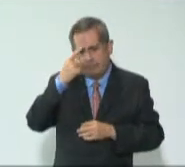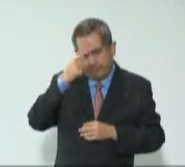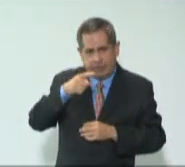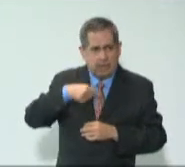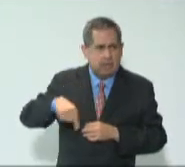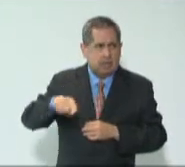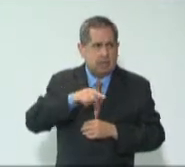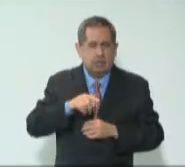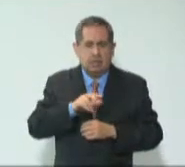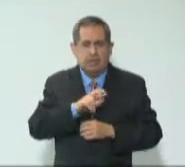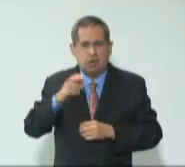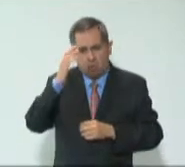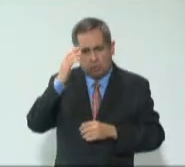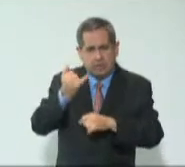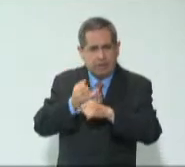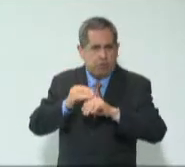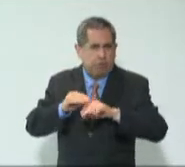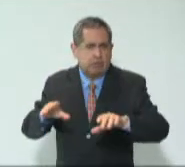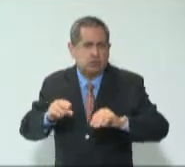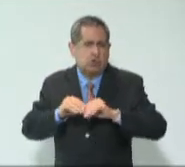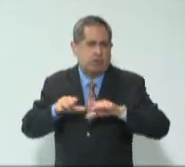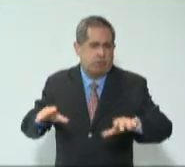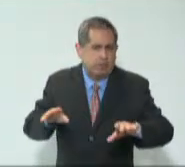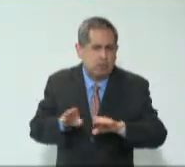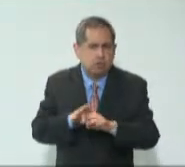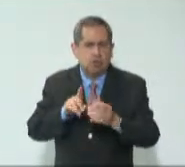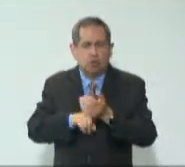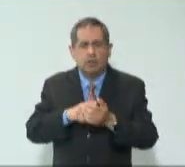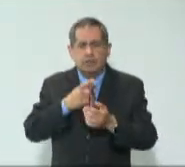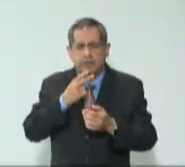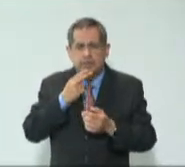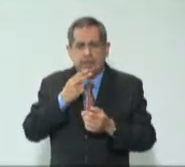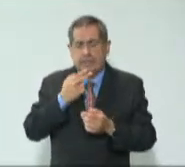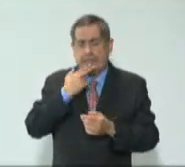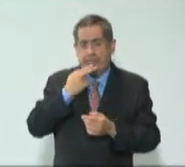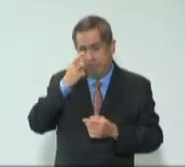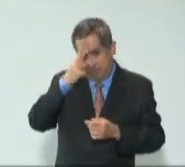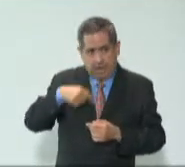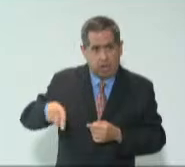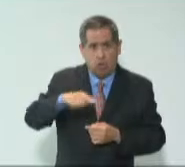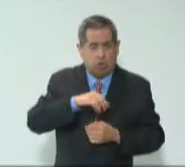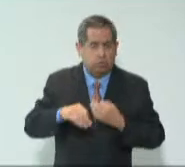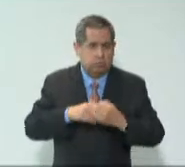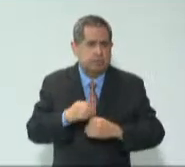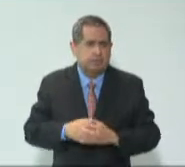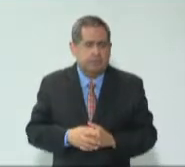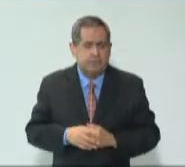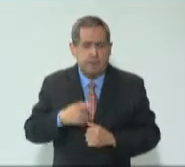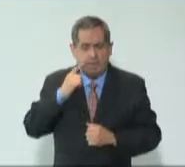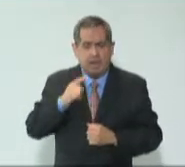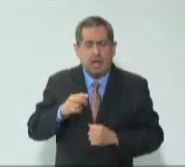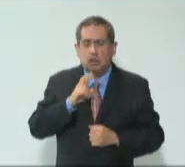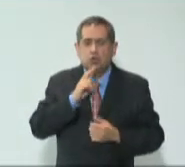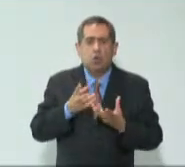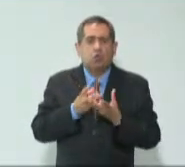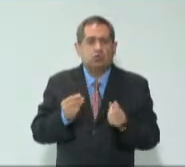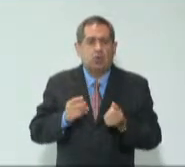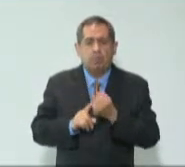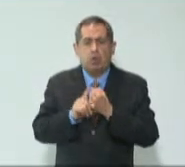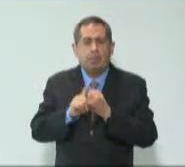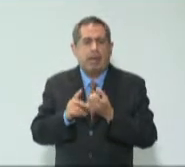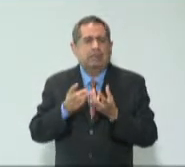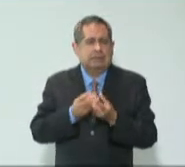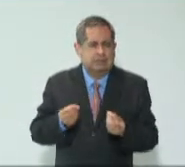manos para reconocer la información como un bien público Útil para la solución de